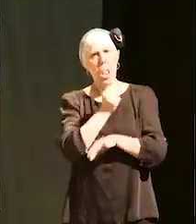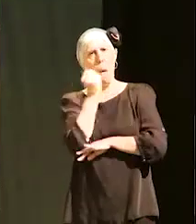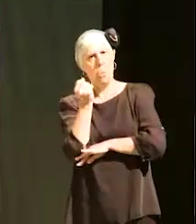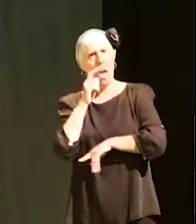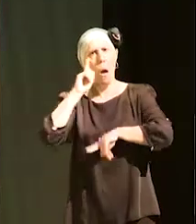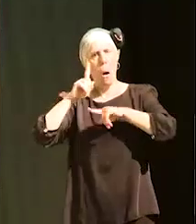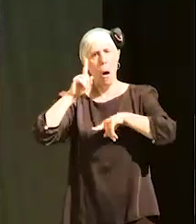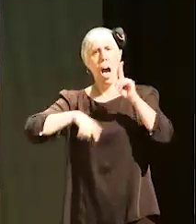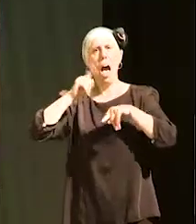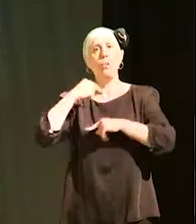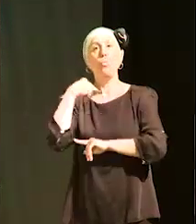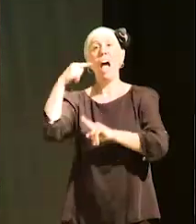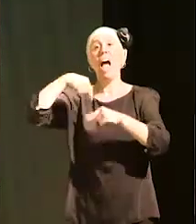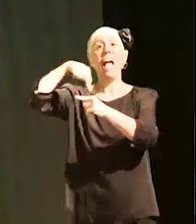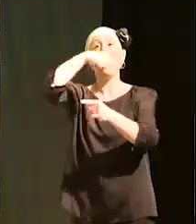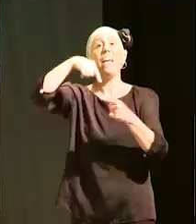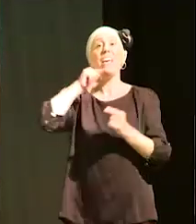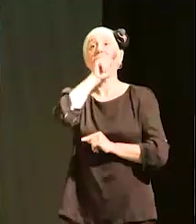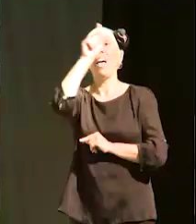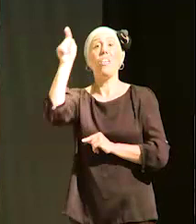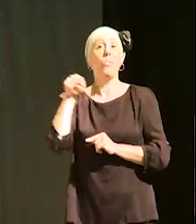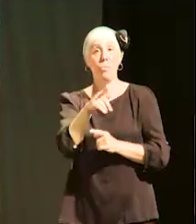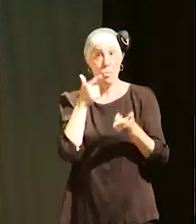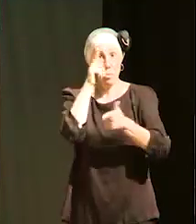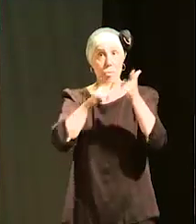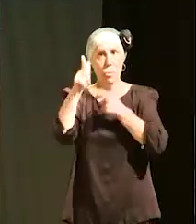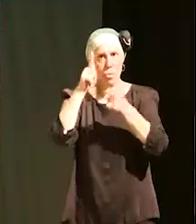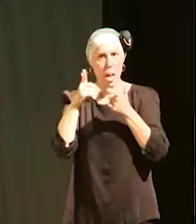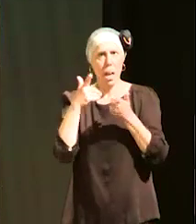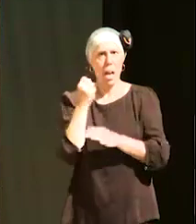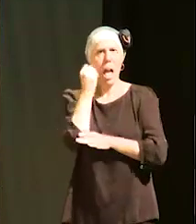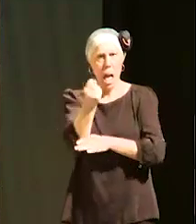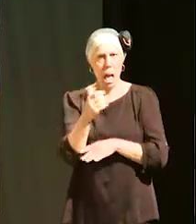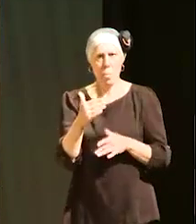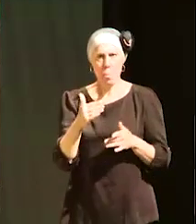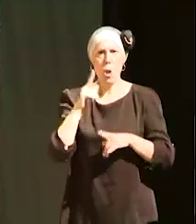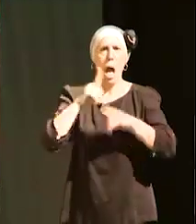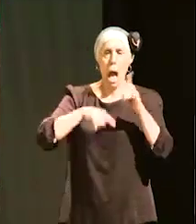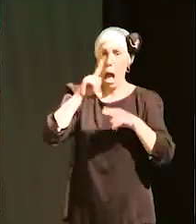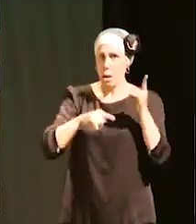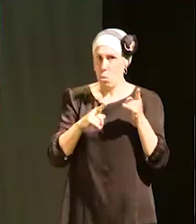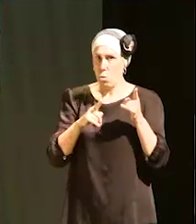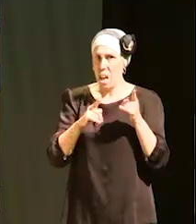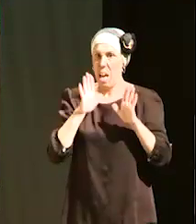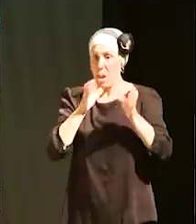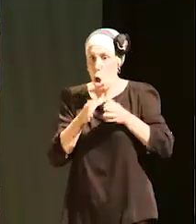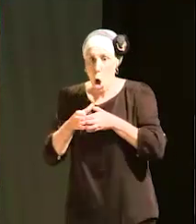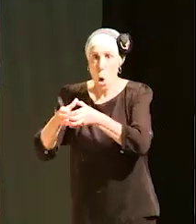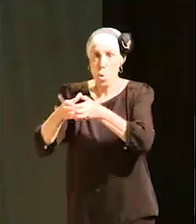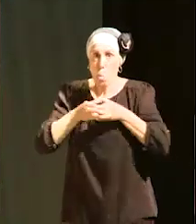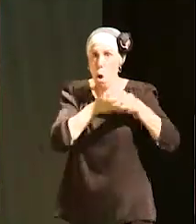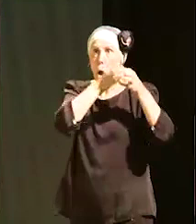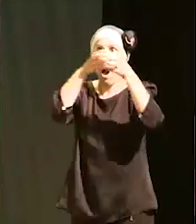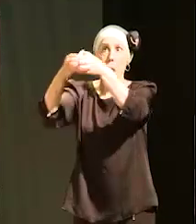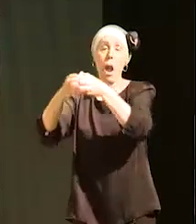giras y está apoyando pues algunos algunas personas desde lo individual pero mover un colectivo es